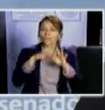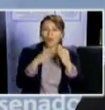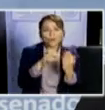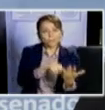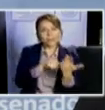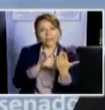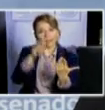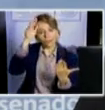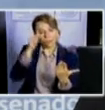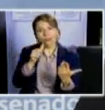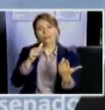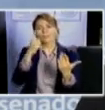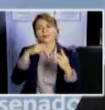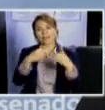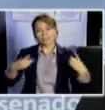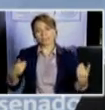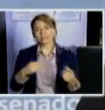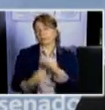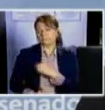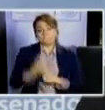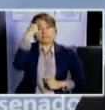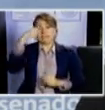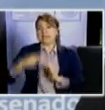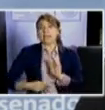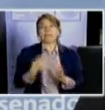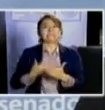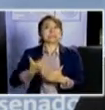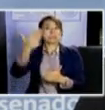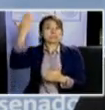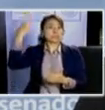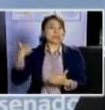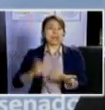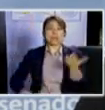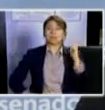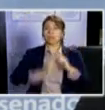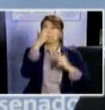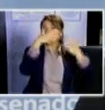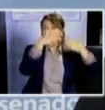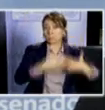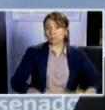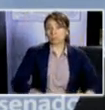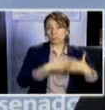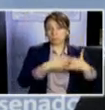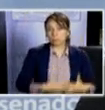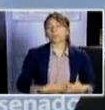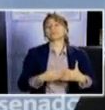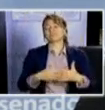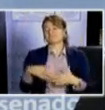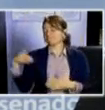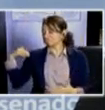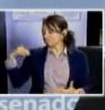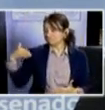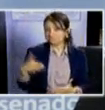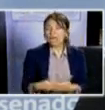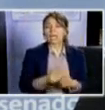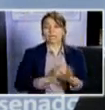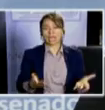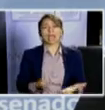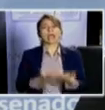después de 150 años, en la revolución industrial de hace 150 años, que la comunidad internacional tiene y